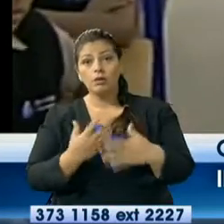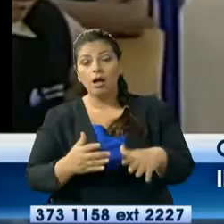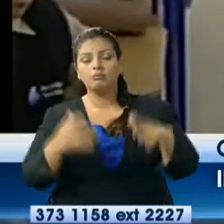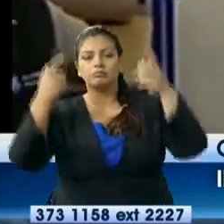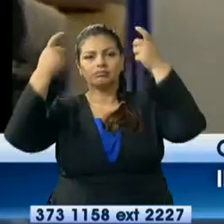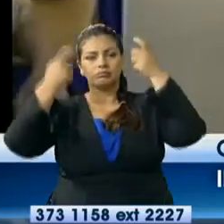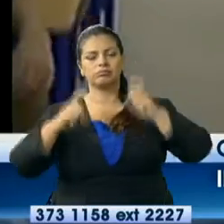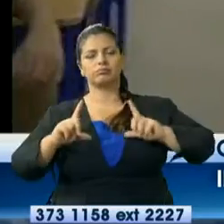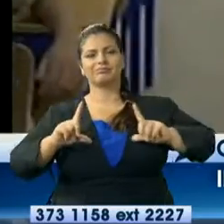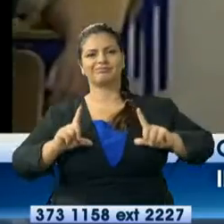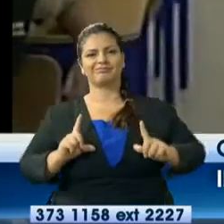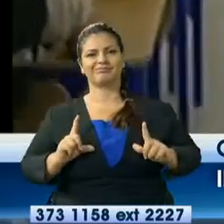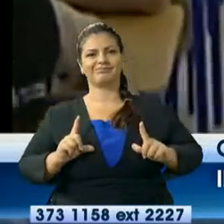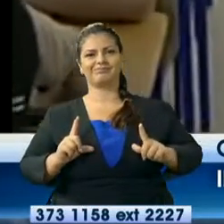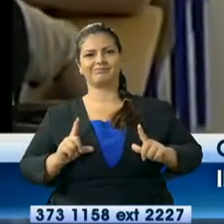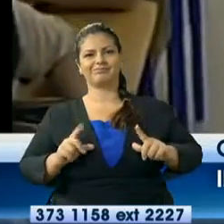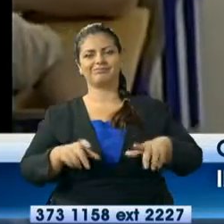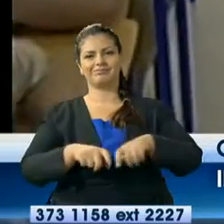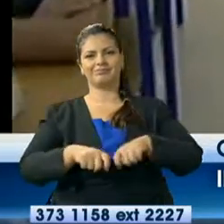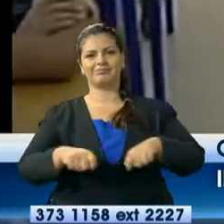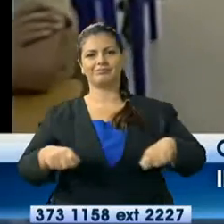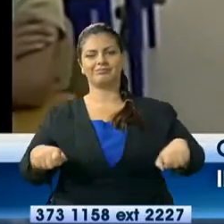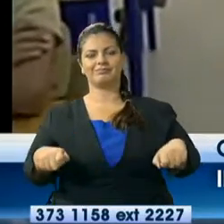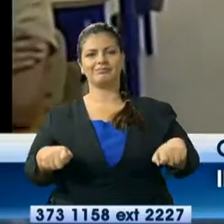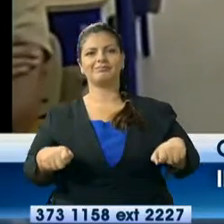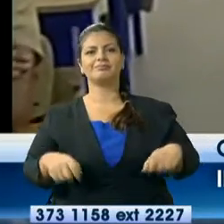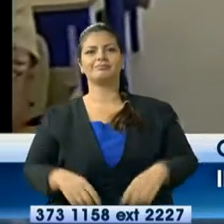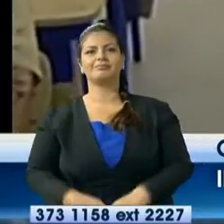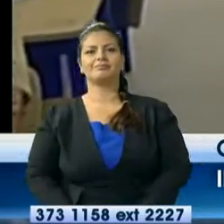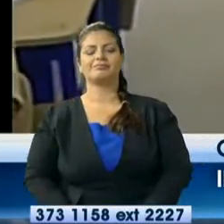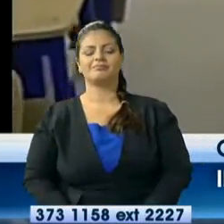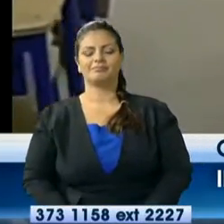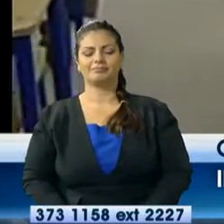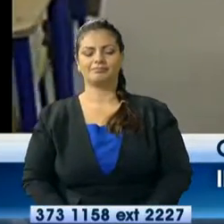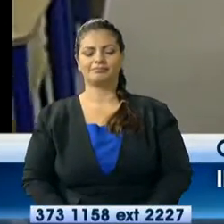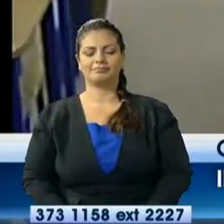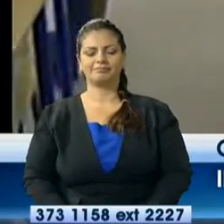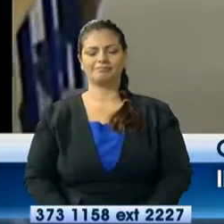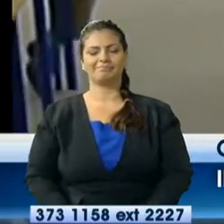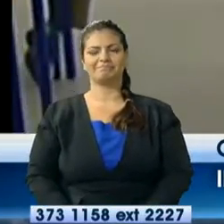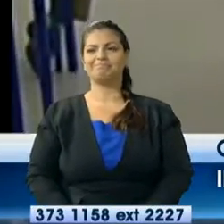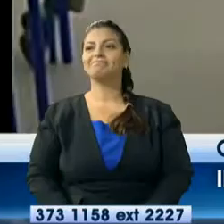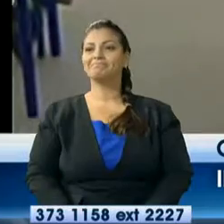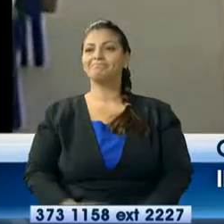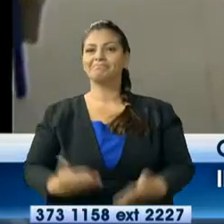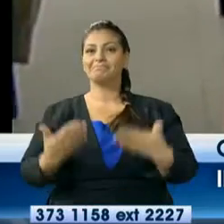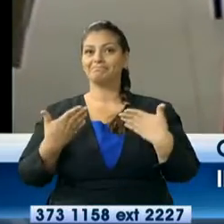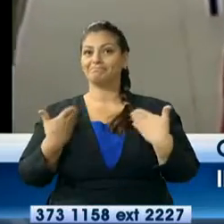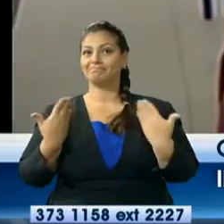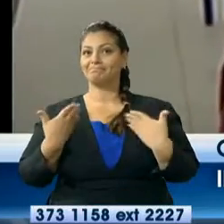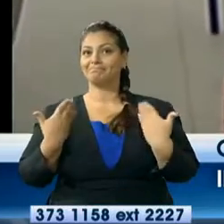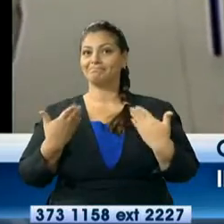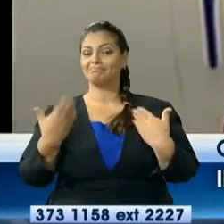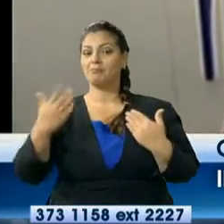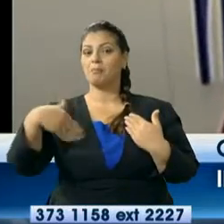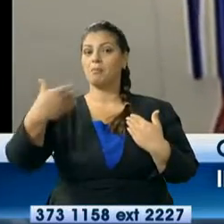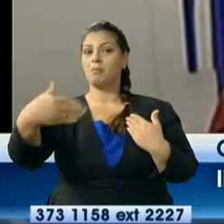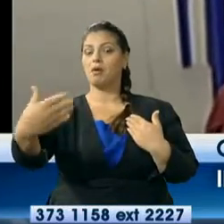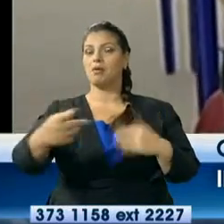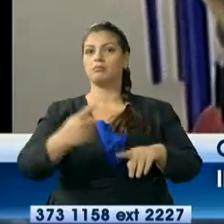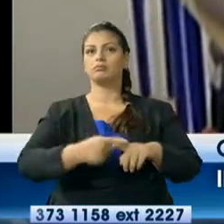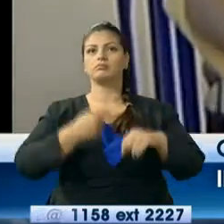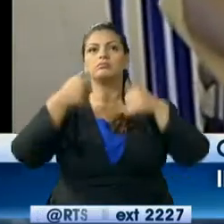etapa. Me parece algo sumamente emocionante para ellos porque van a ser evaluados en el mes de diciembre